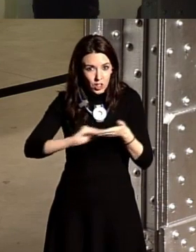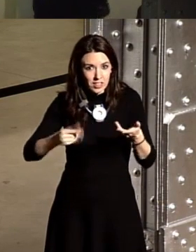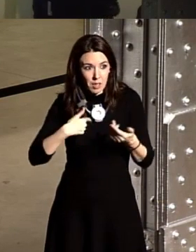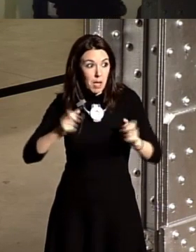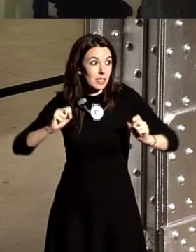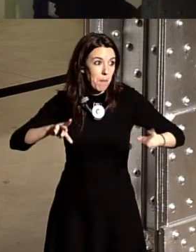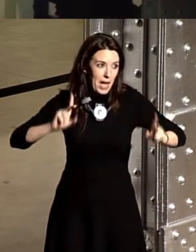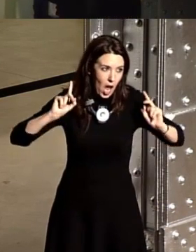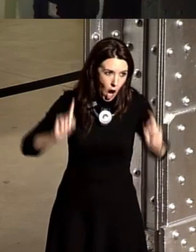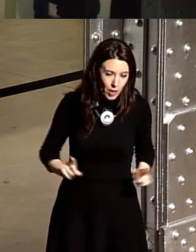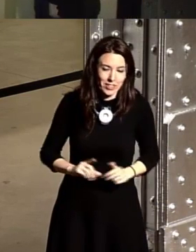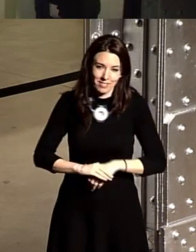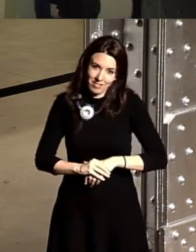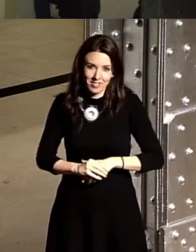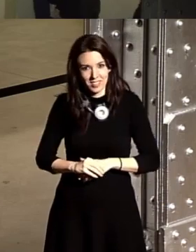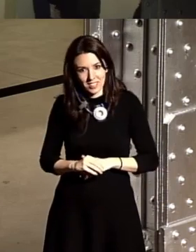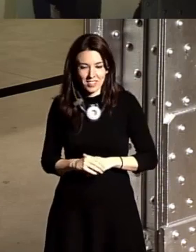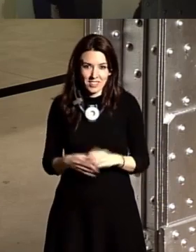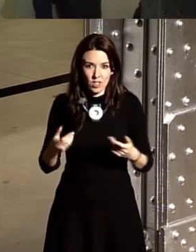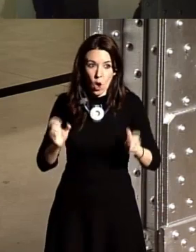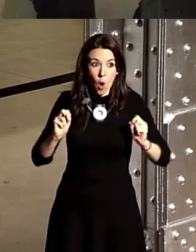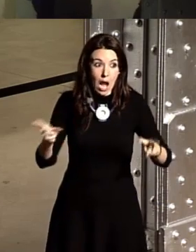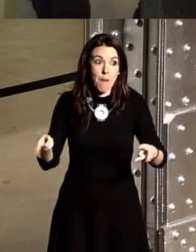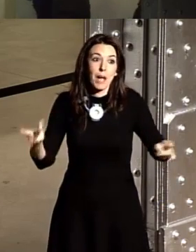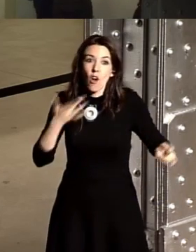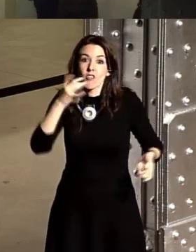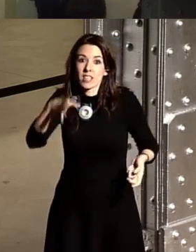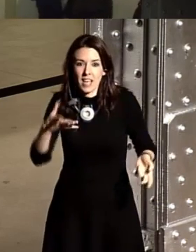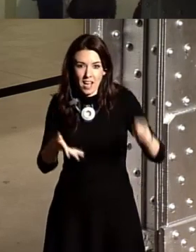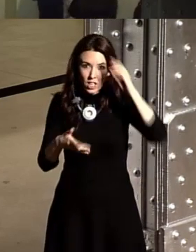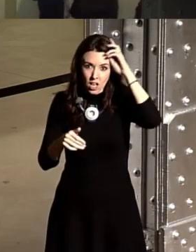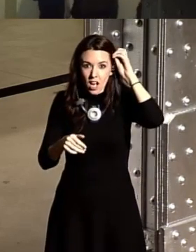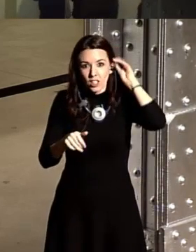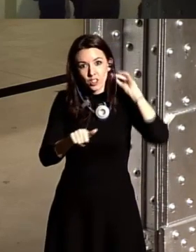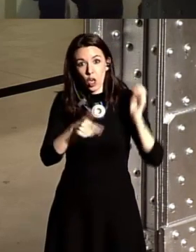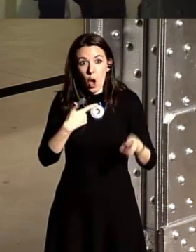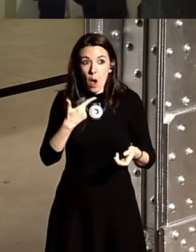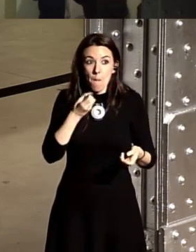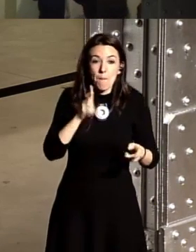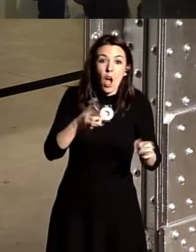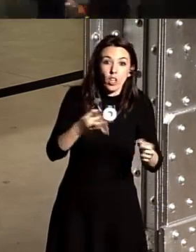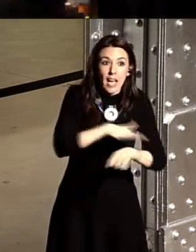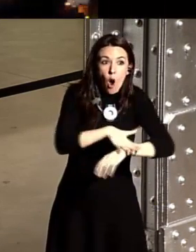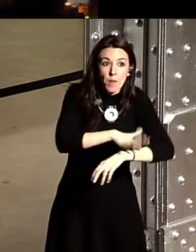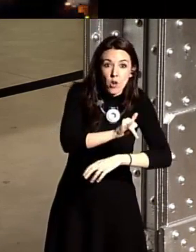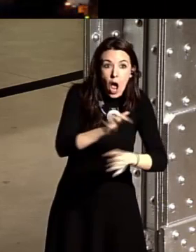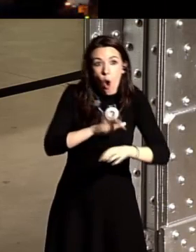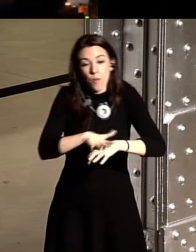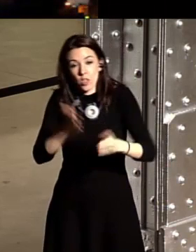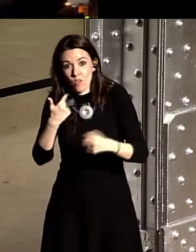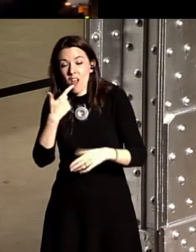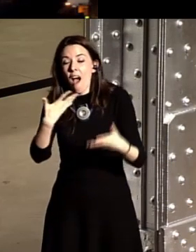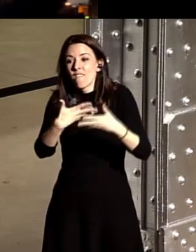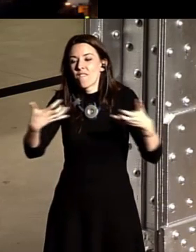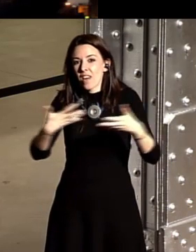peor. sí. Bueno, ¿Cuál es peor? Yo bueno, prefiero claro, no sí. tener un gobierno que tener... Había una frase de Charles de Gaulle